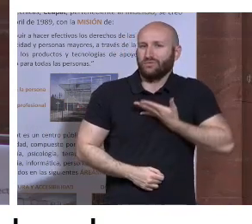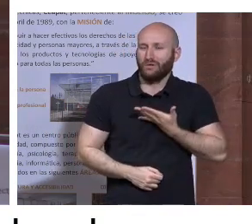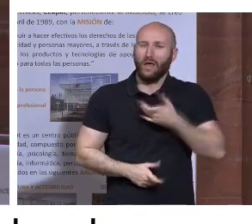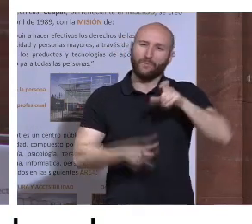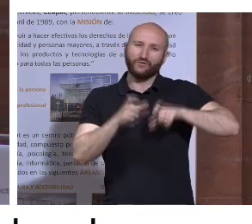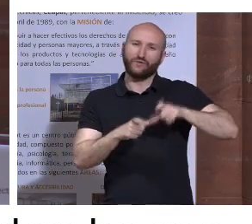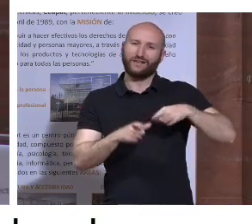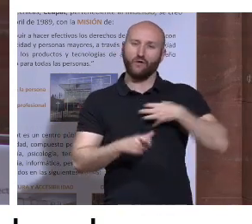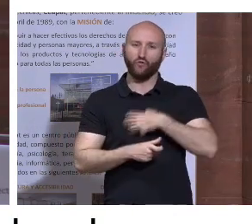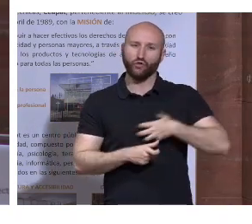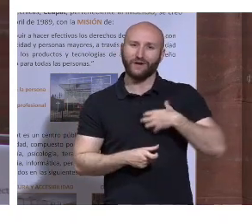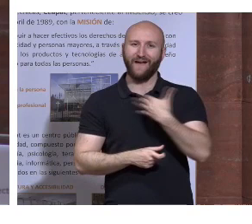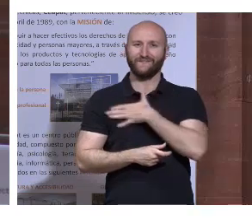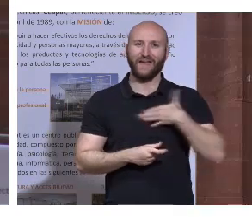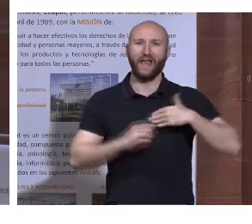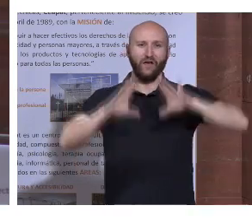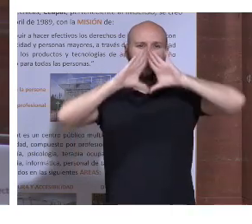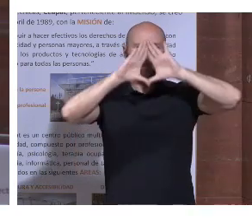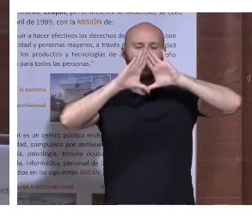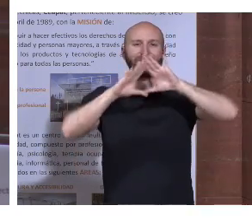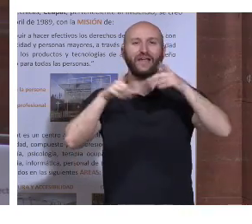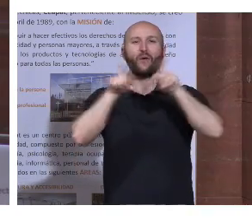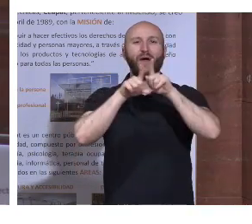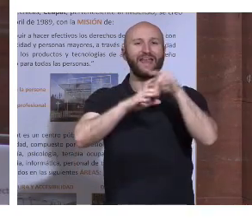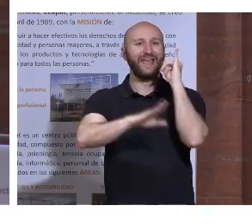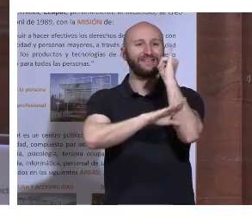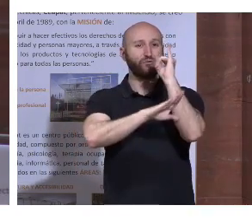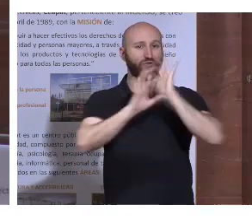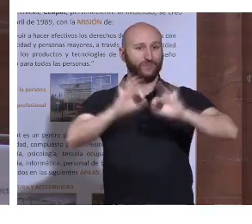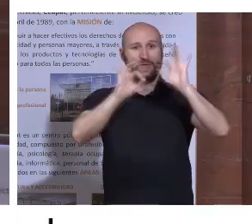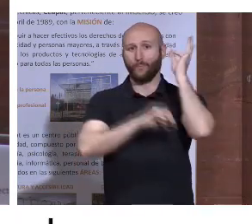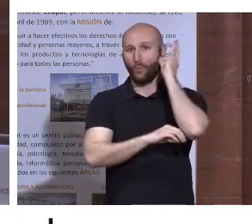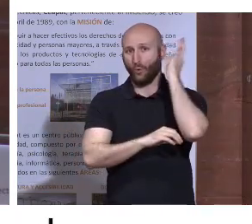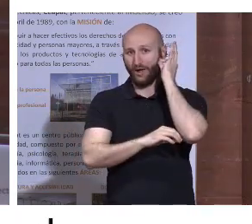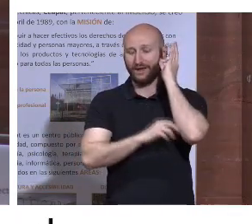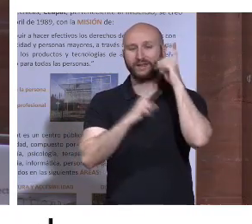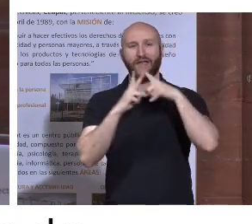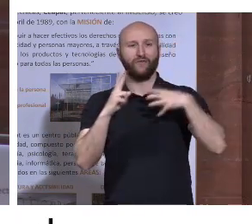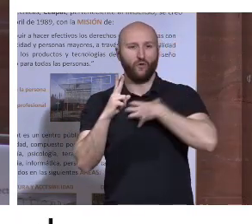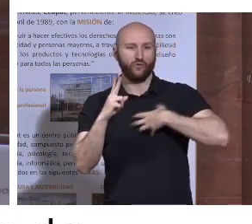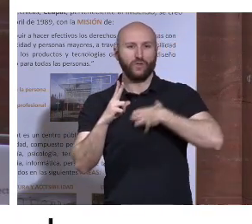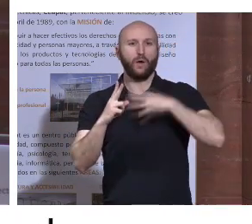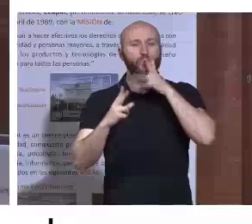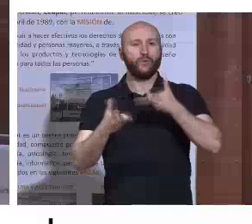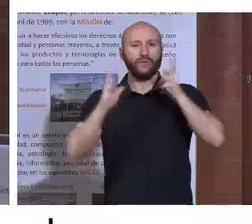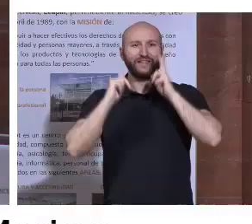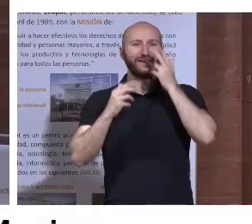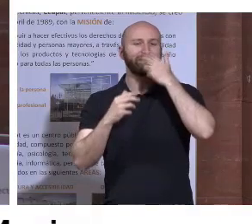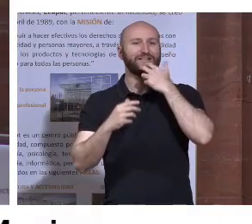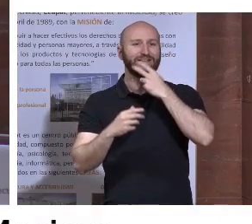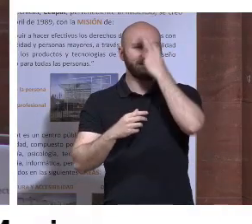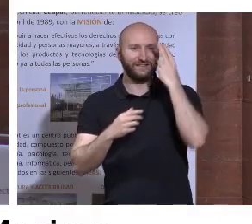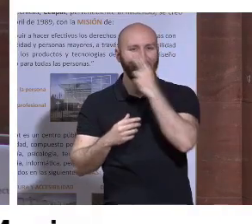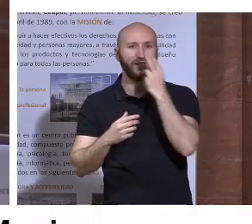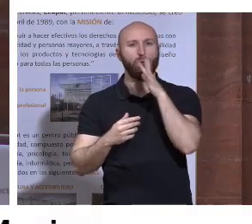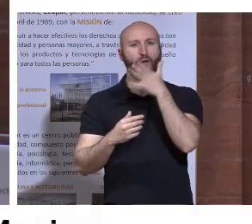querían ejercer de feministas en el Instituto de la Mujer, funcionarios demócrata cristianos o socialdemócratas que